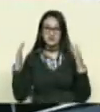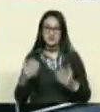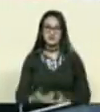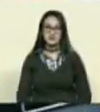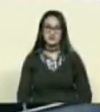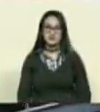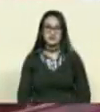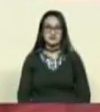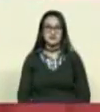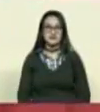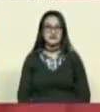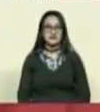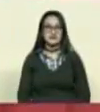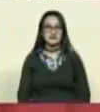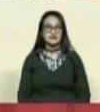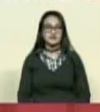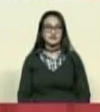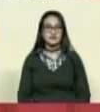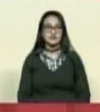maestro